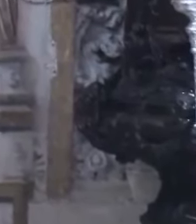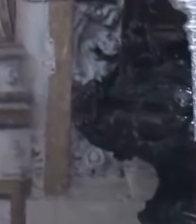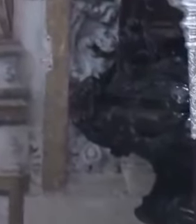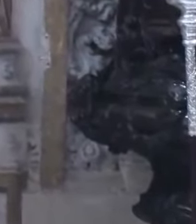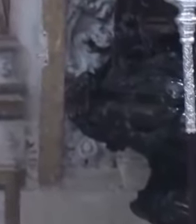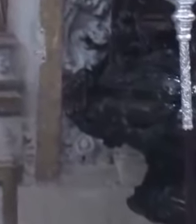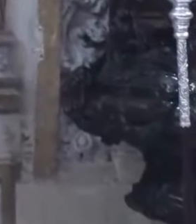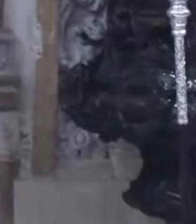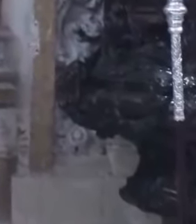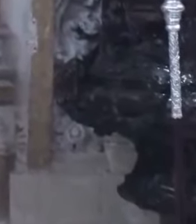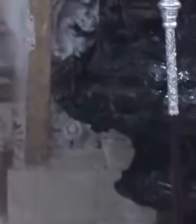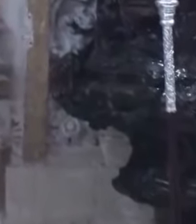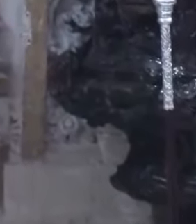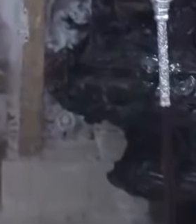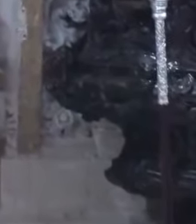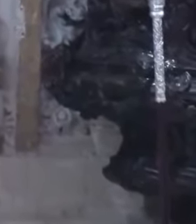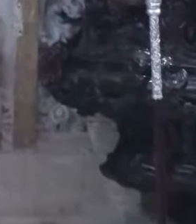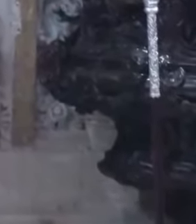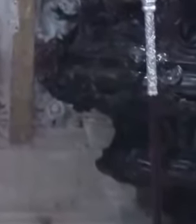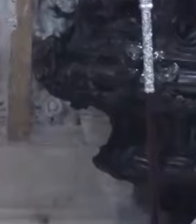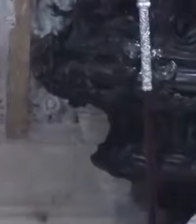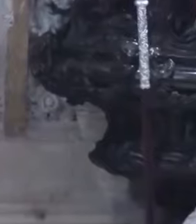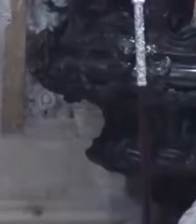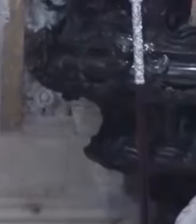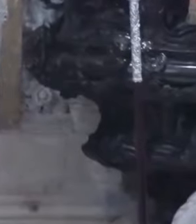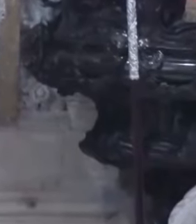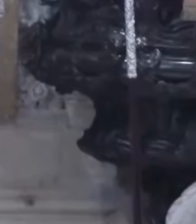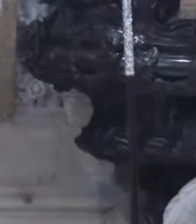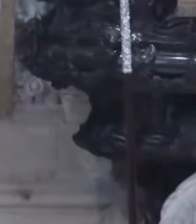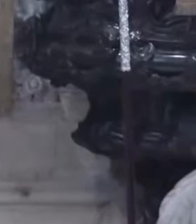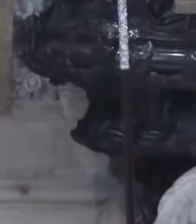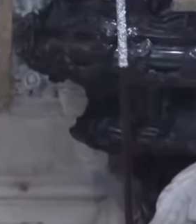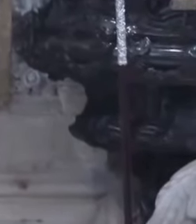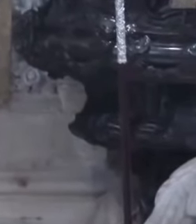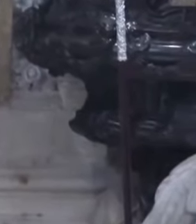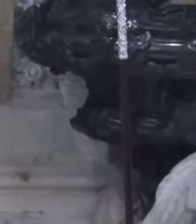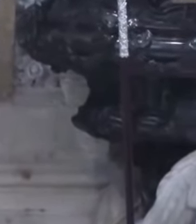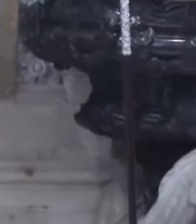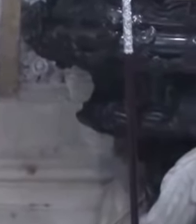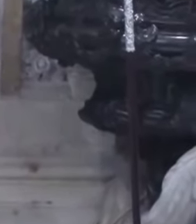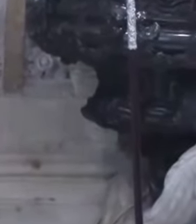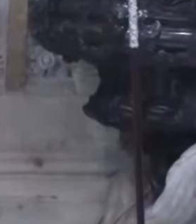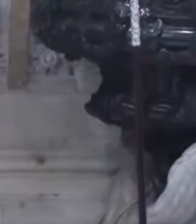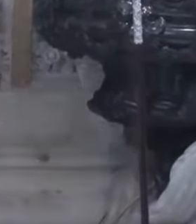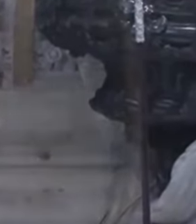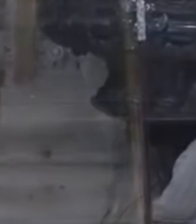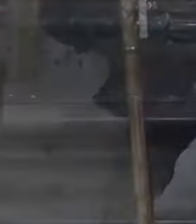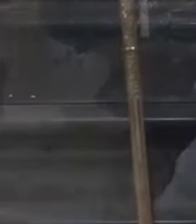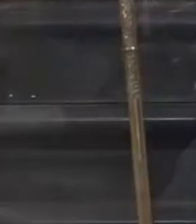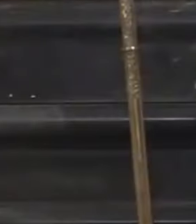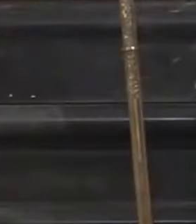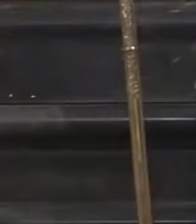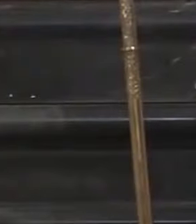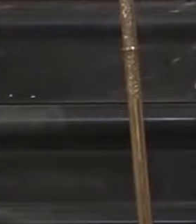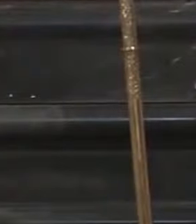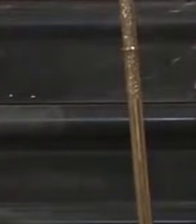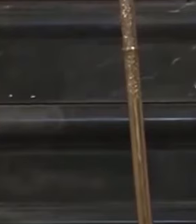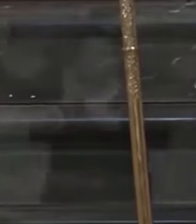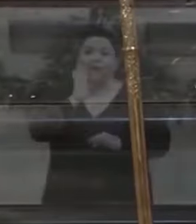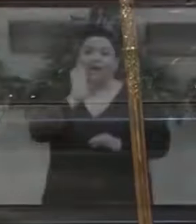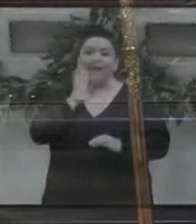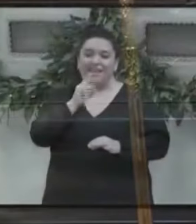ordinario estamos terminando ya el año litúrgico pero en Córdoba como se he dicho